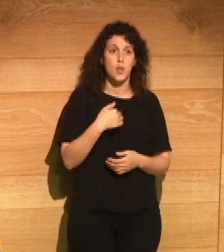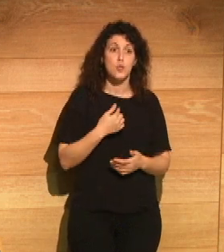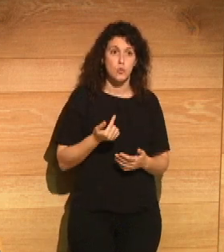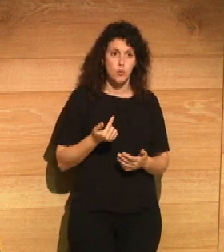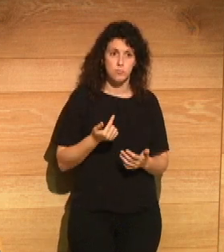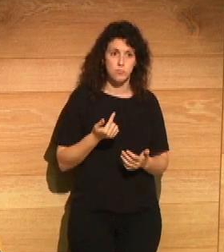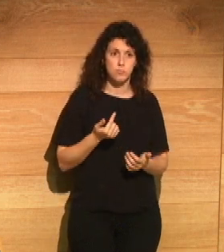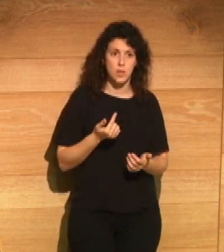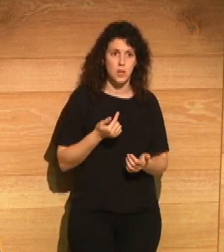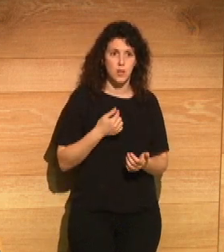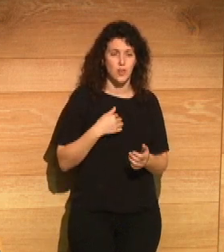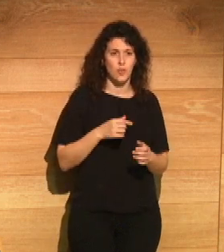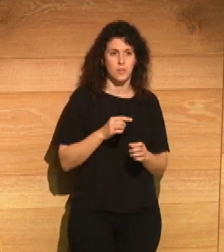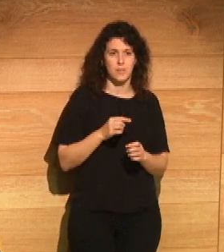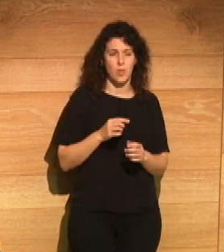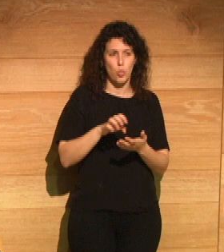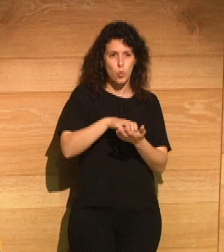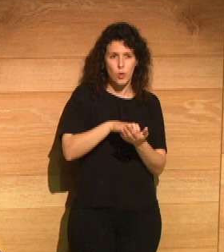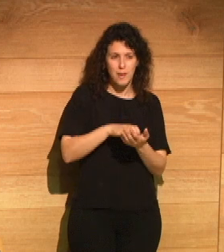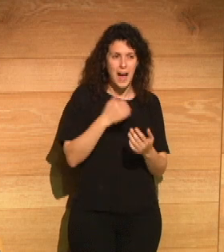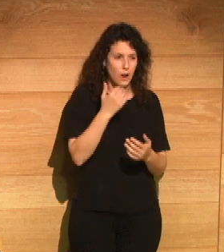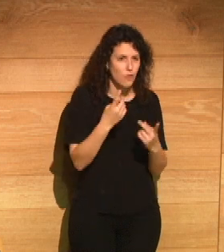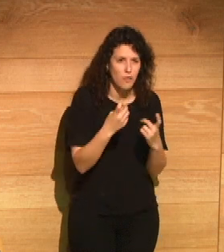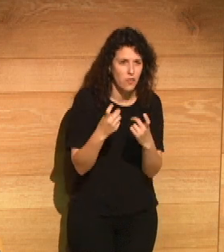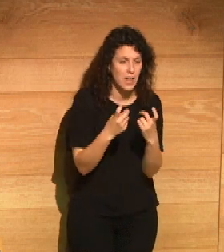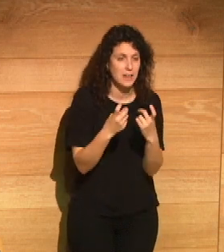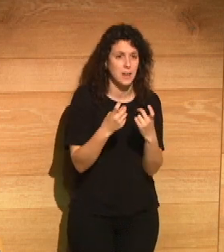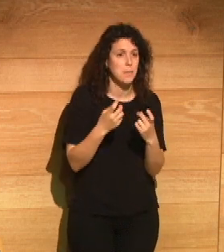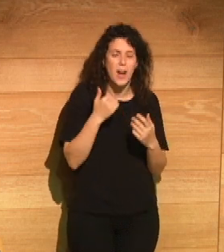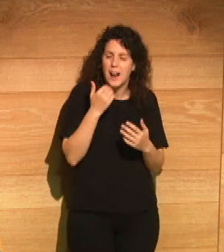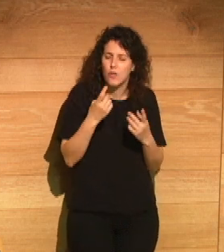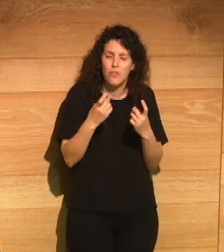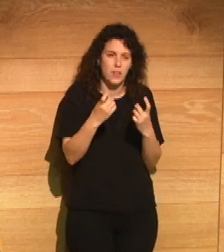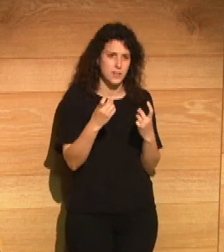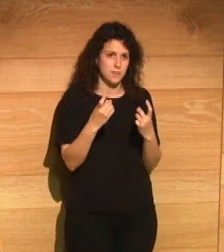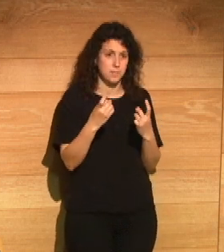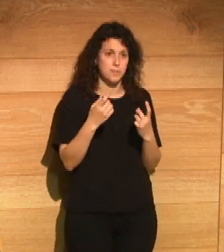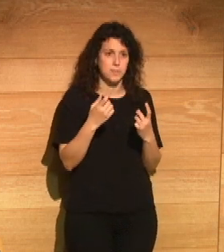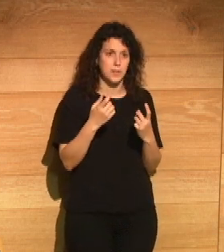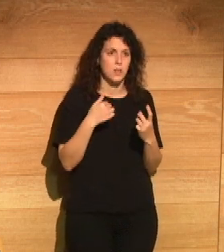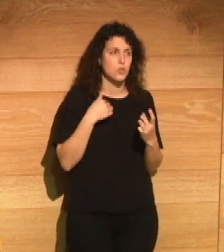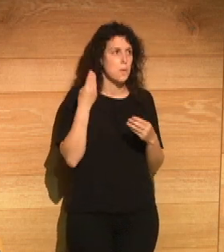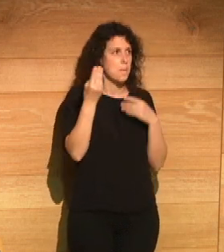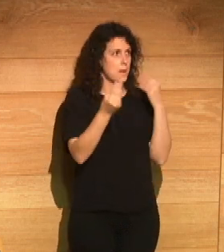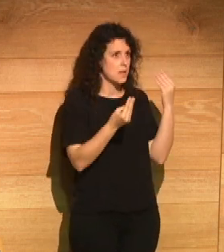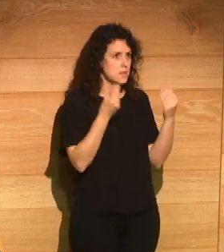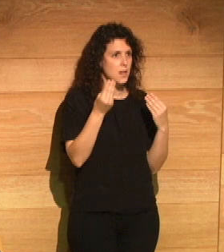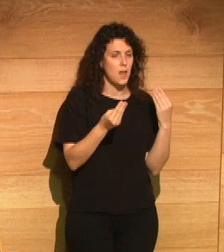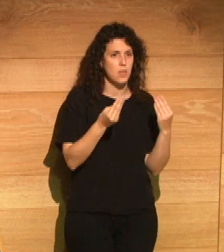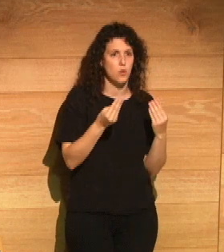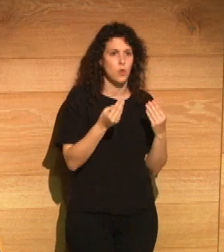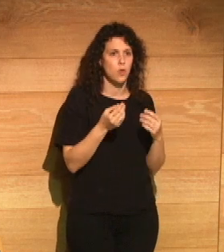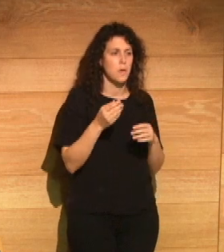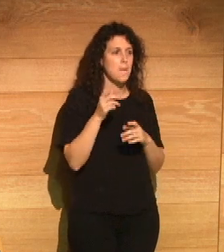yo no tenía claro qué le faltaba a esa versión, pero sabía que algo le faltaba. Y estaba viajando, tenía un viaje largo a Europa,